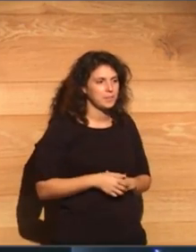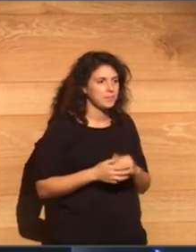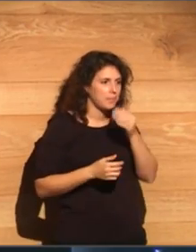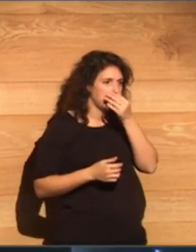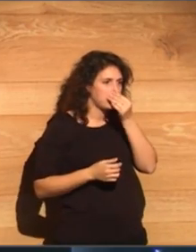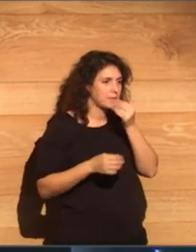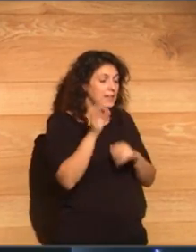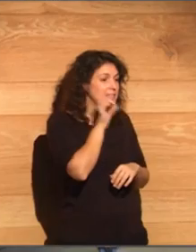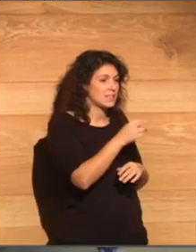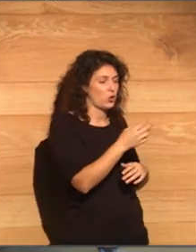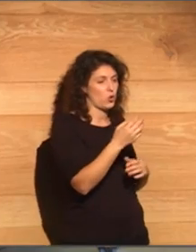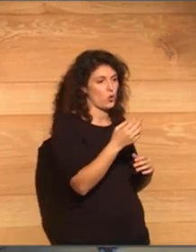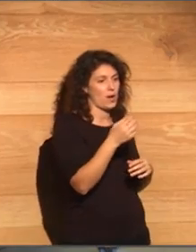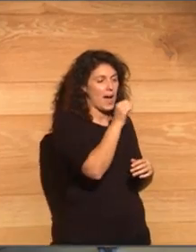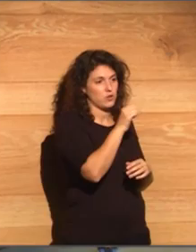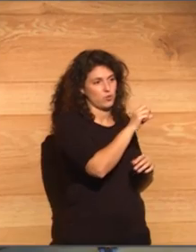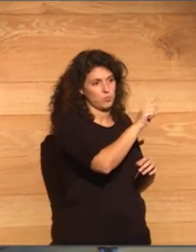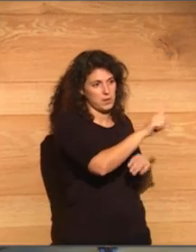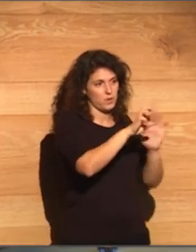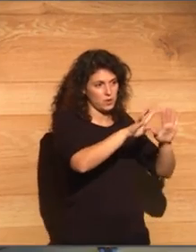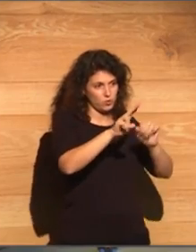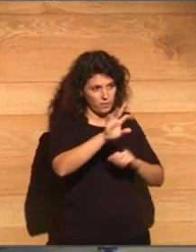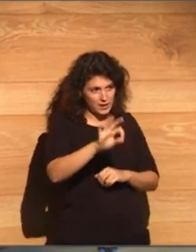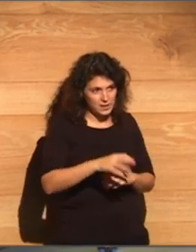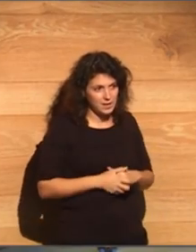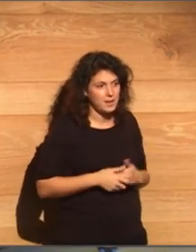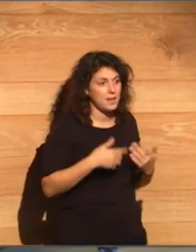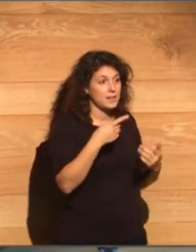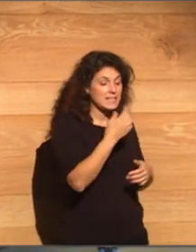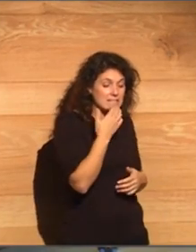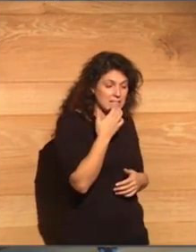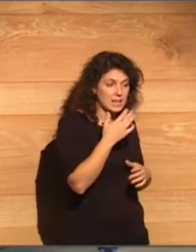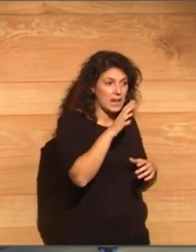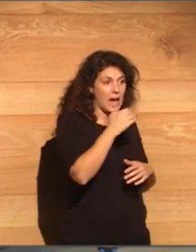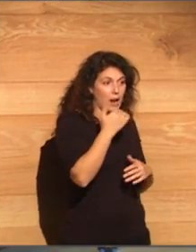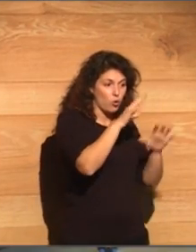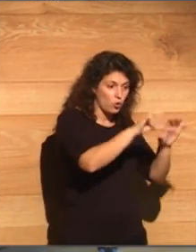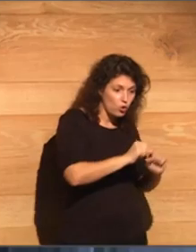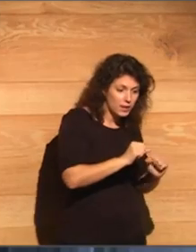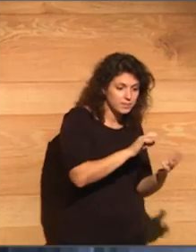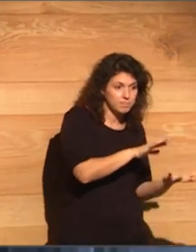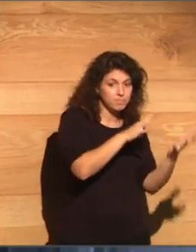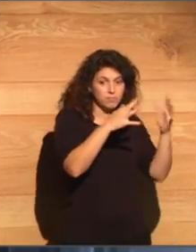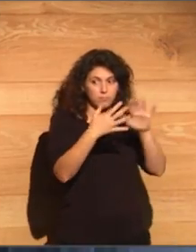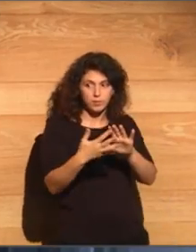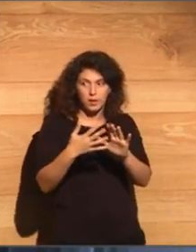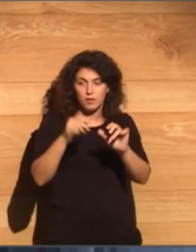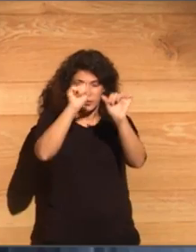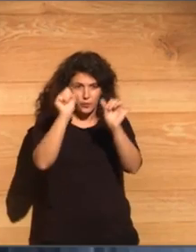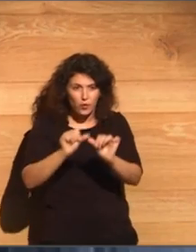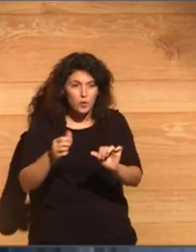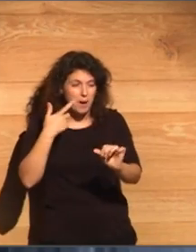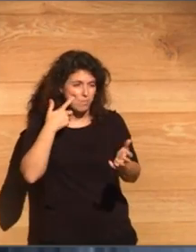años 20 del siglo pasado, es decir, que la palabra tiene como 100 años. Entonces, tú coges algo y lo retratas de forma exagerando los